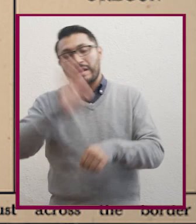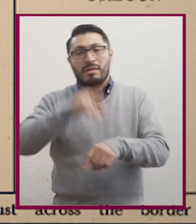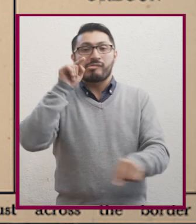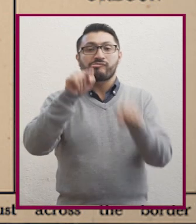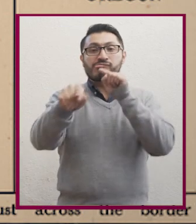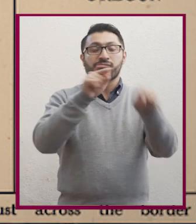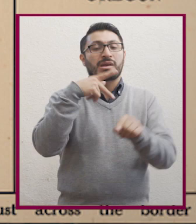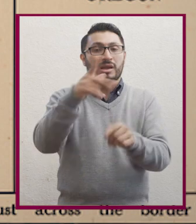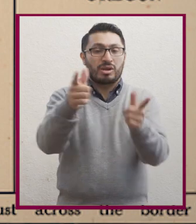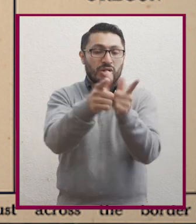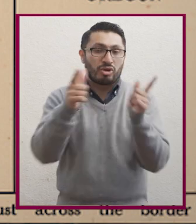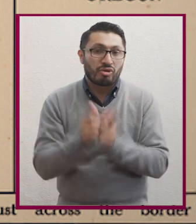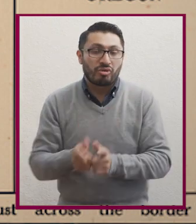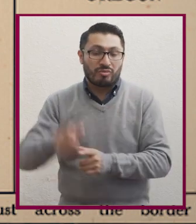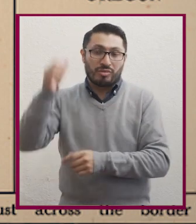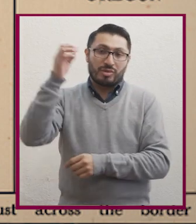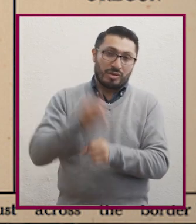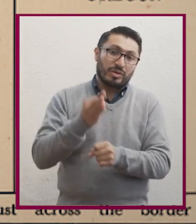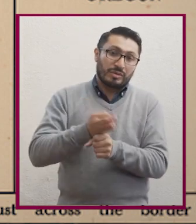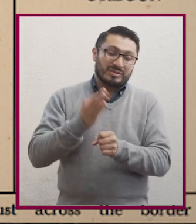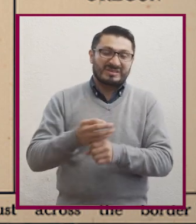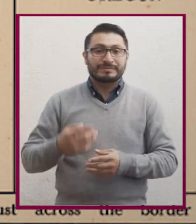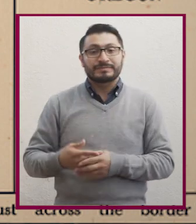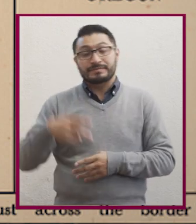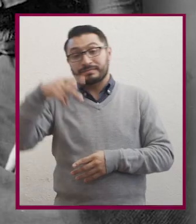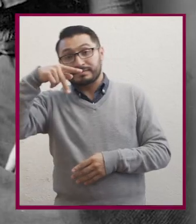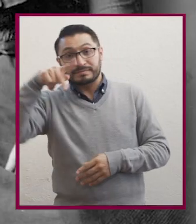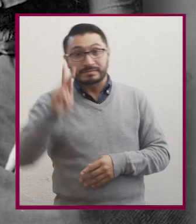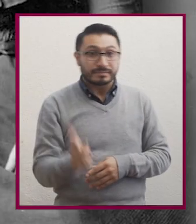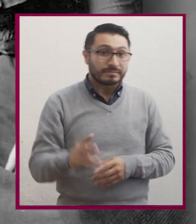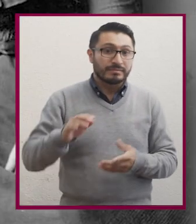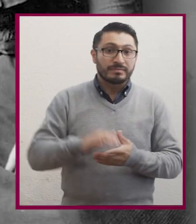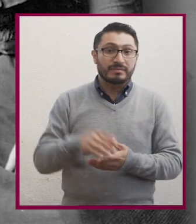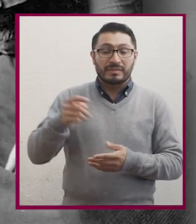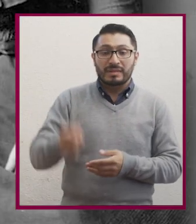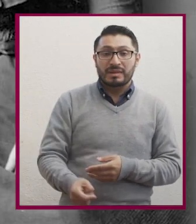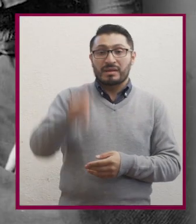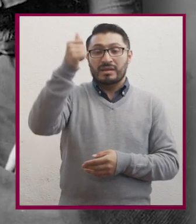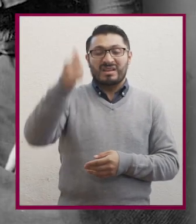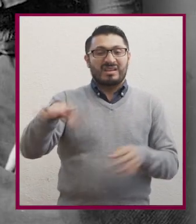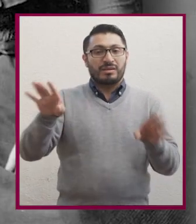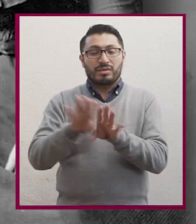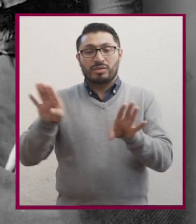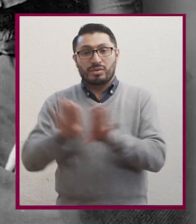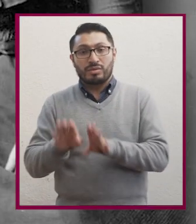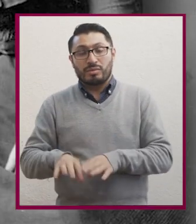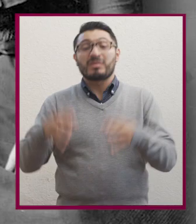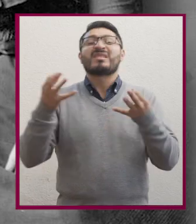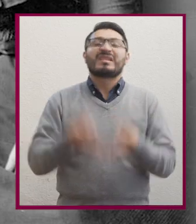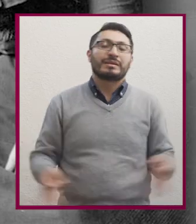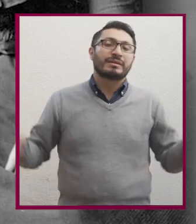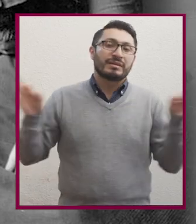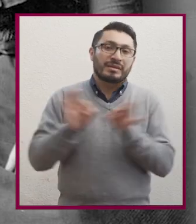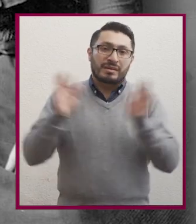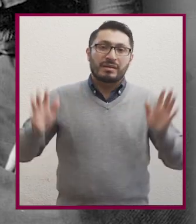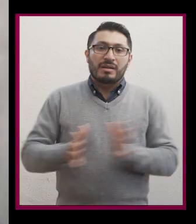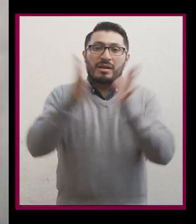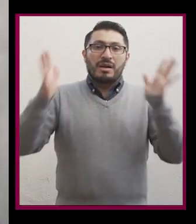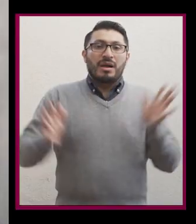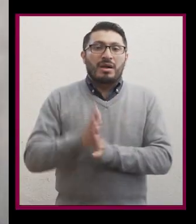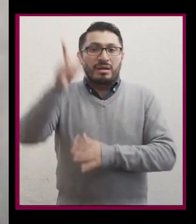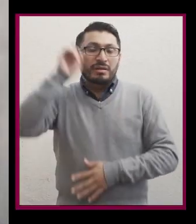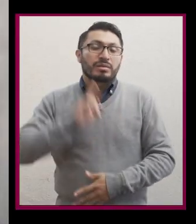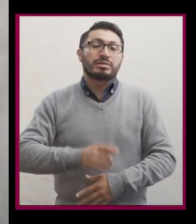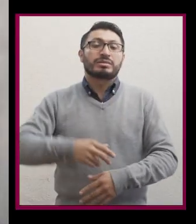a su movimiento en la actualidad. Sin embargo, la primera ola tuvo la invaluable participación de mujeres negras como